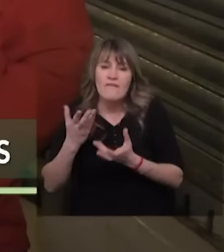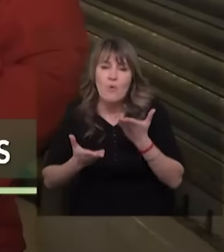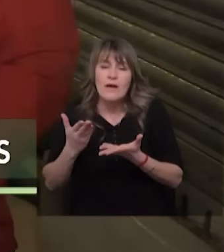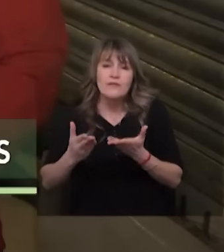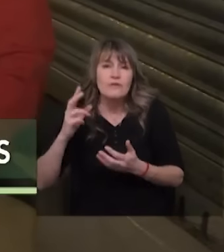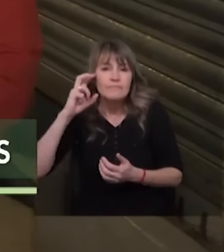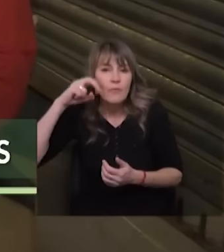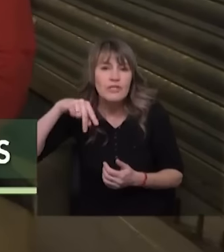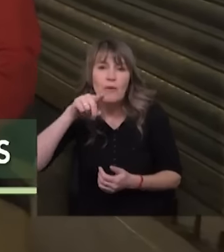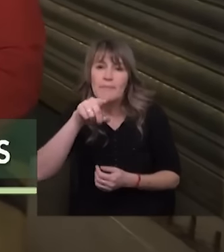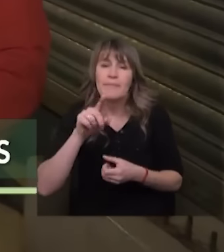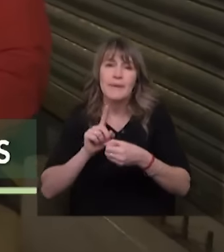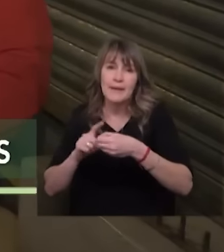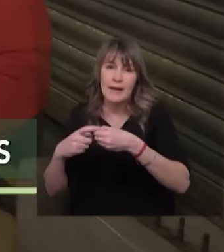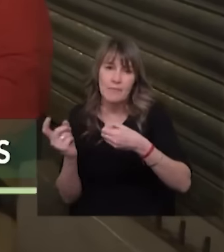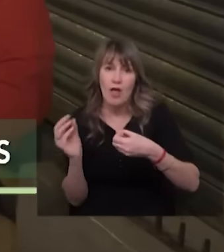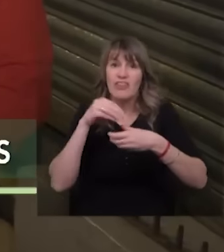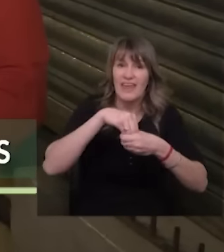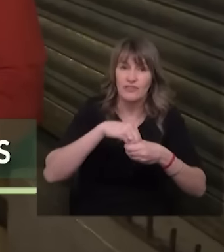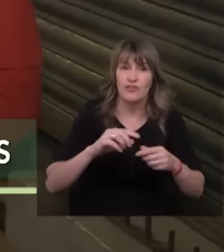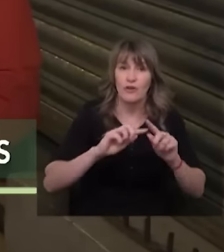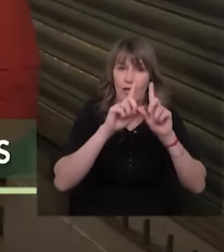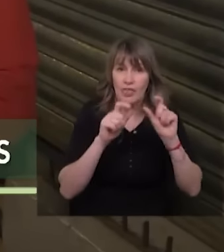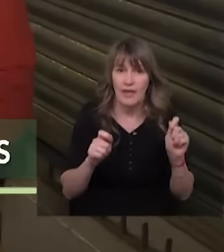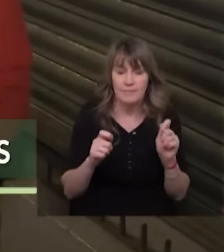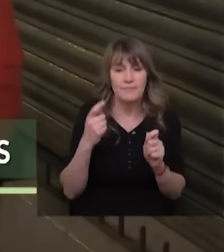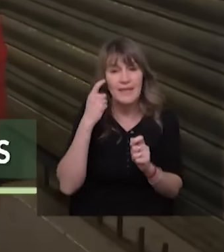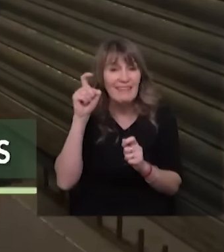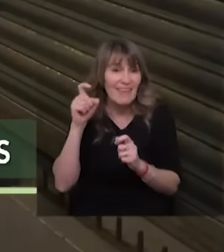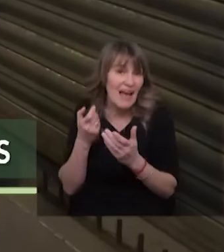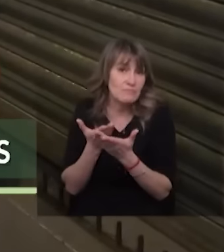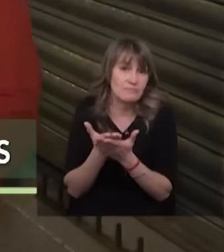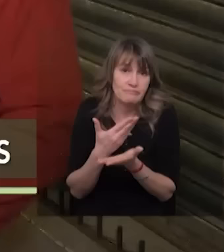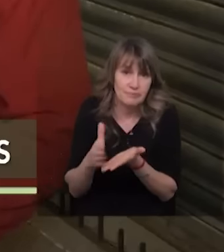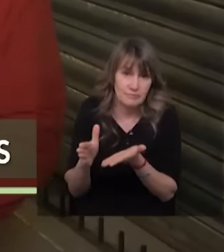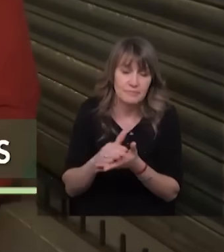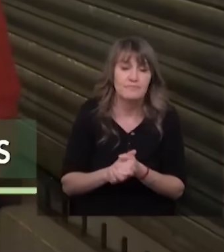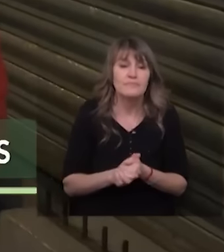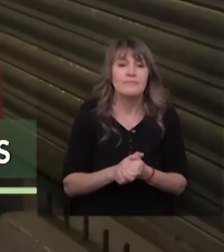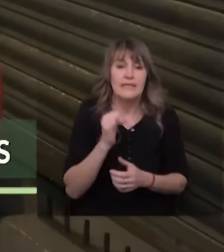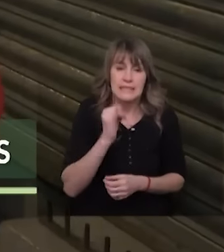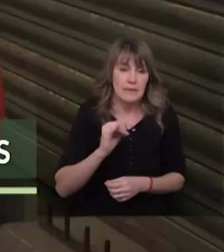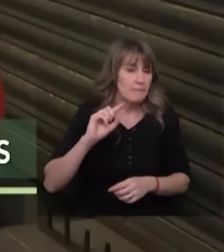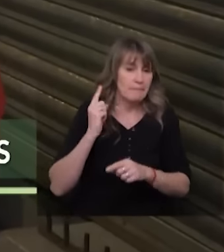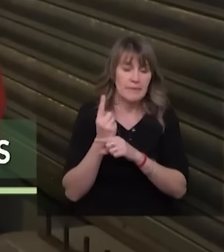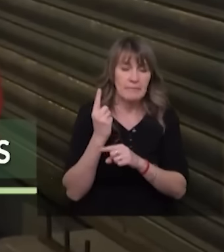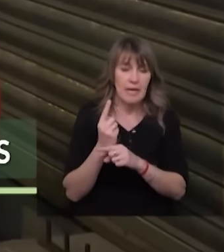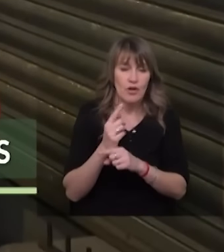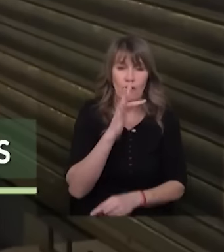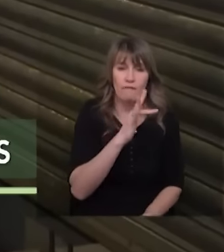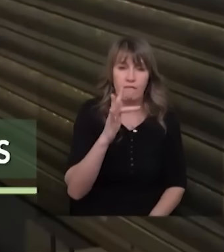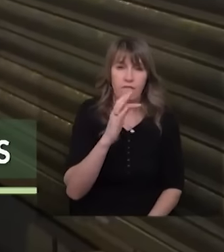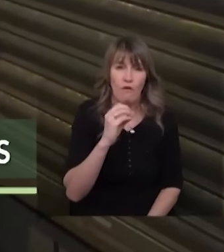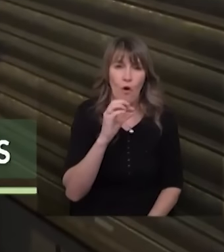de los gremios integrantes del pit cnt que promueve esta iniciativa bueno Primero que nada la posición de la fose desde el